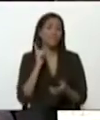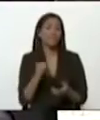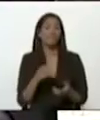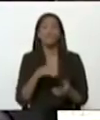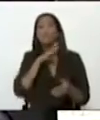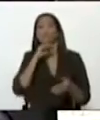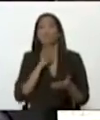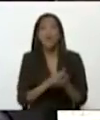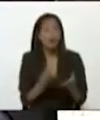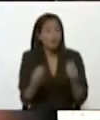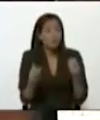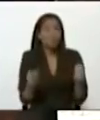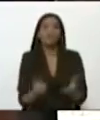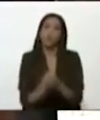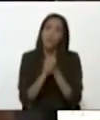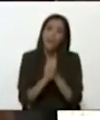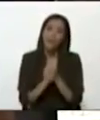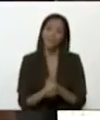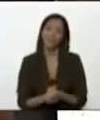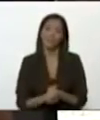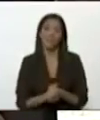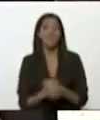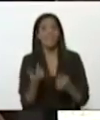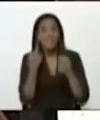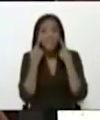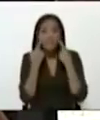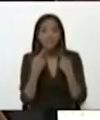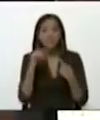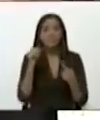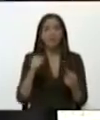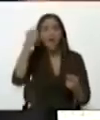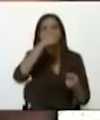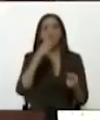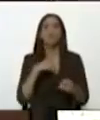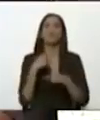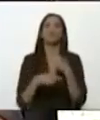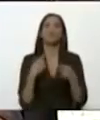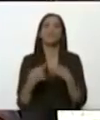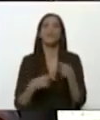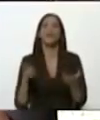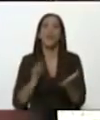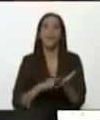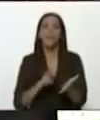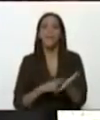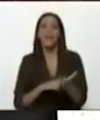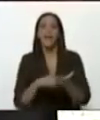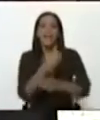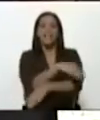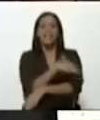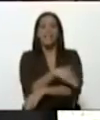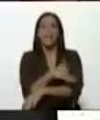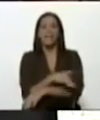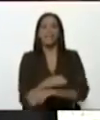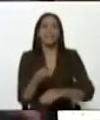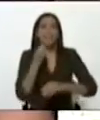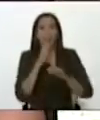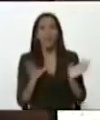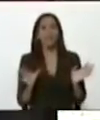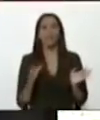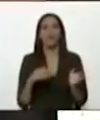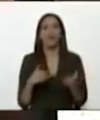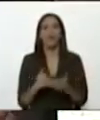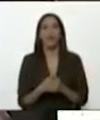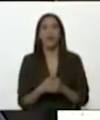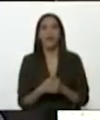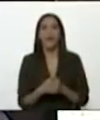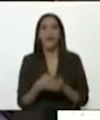masacre, compadre, y que hubiesen visto al pueblo revolucionario en verdad estar en las calles y, bueno, hasta el no